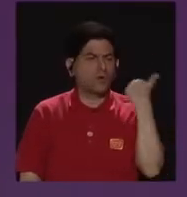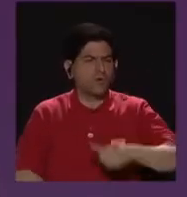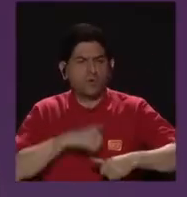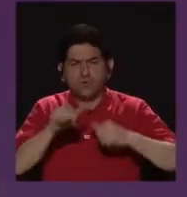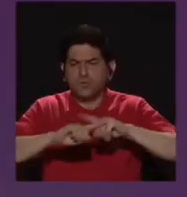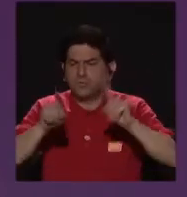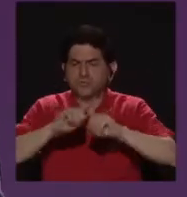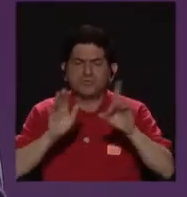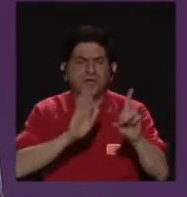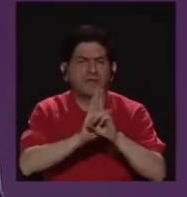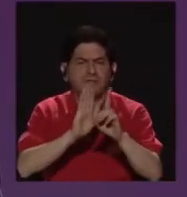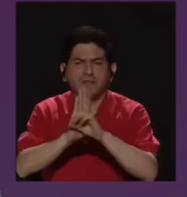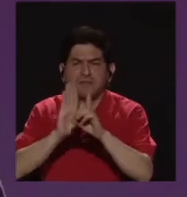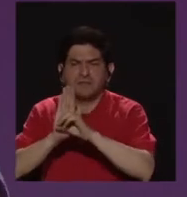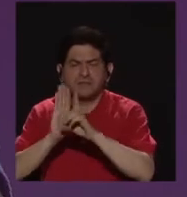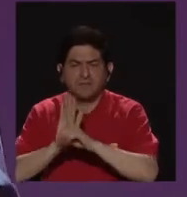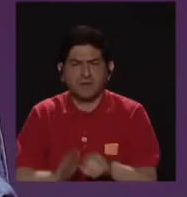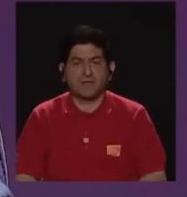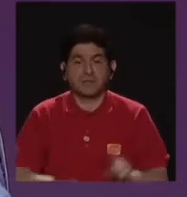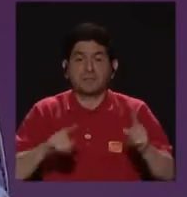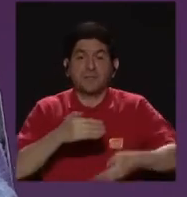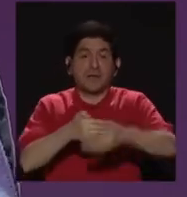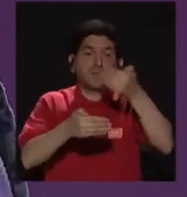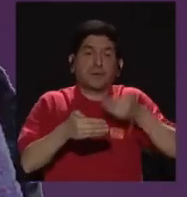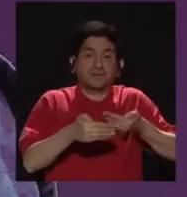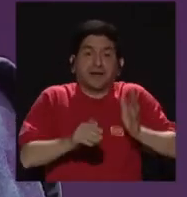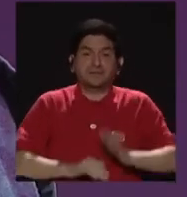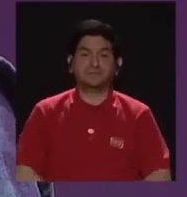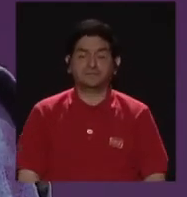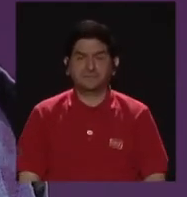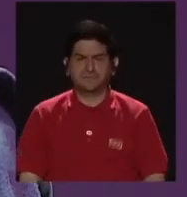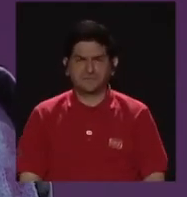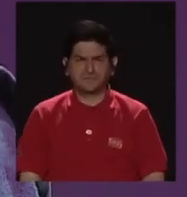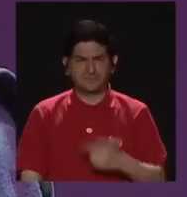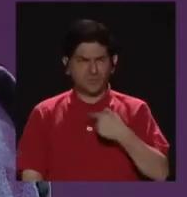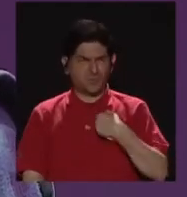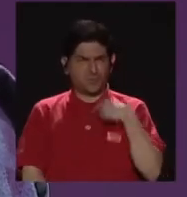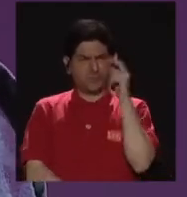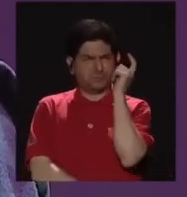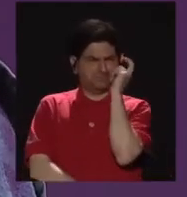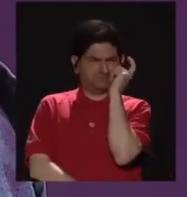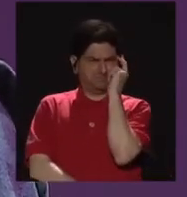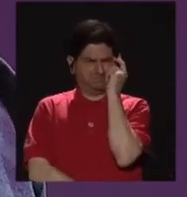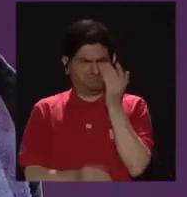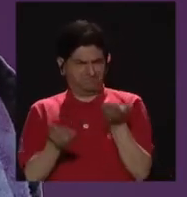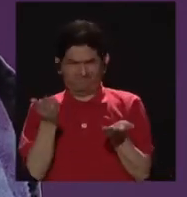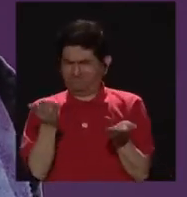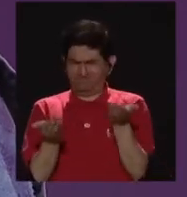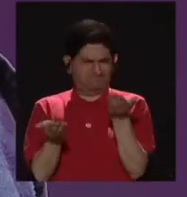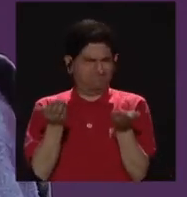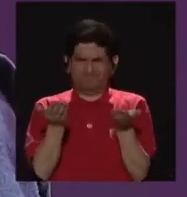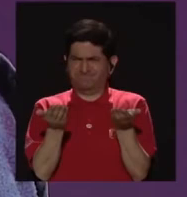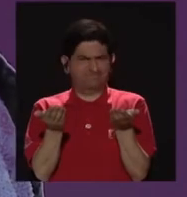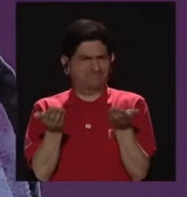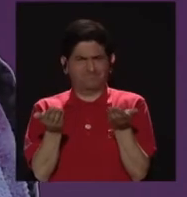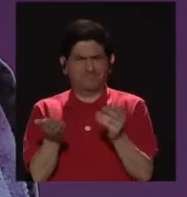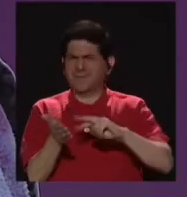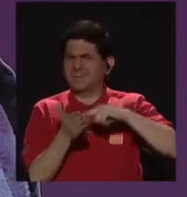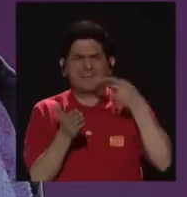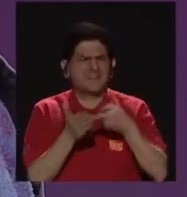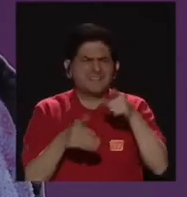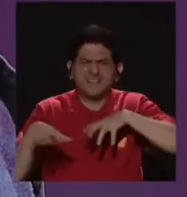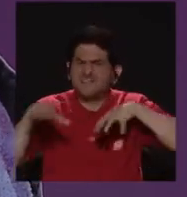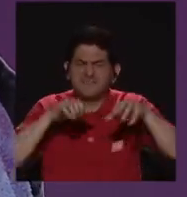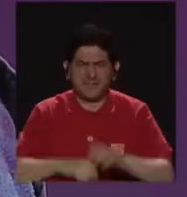por diferentes derechos día atrás verdad sea una se pone como a pensar en la balanza o sea entonces de qué se trata